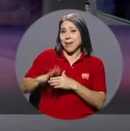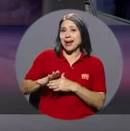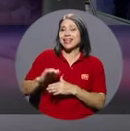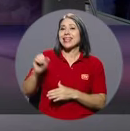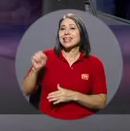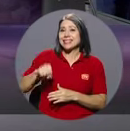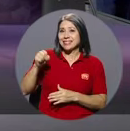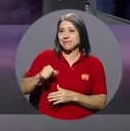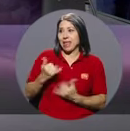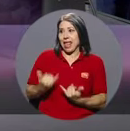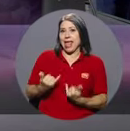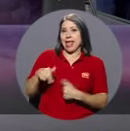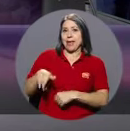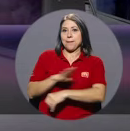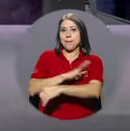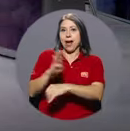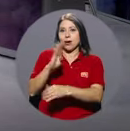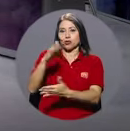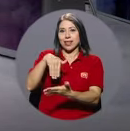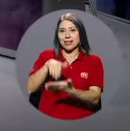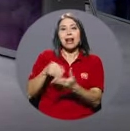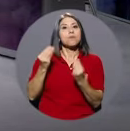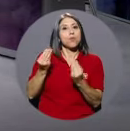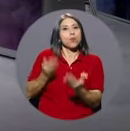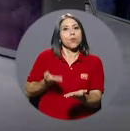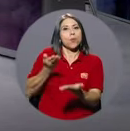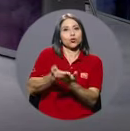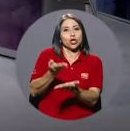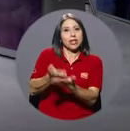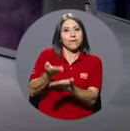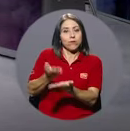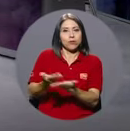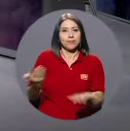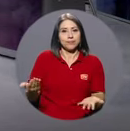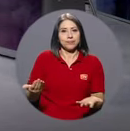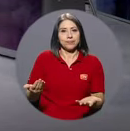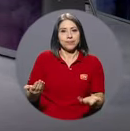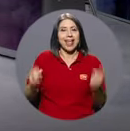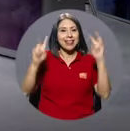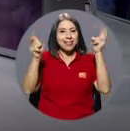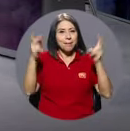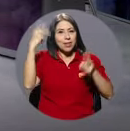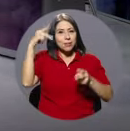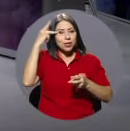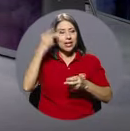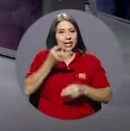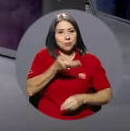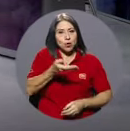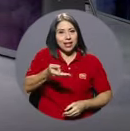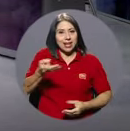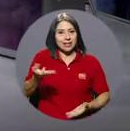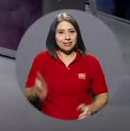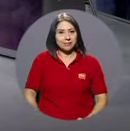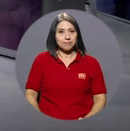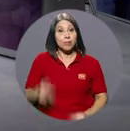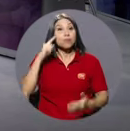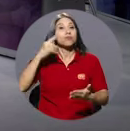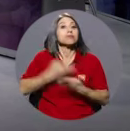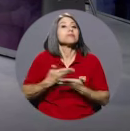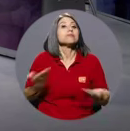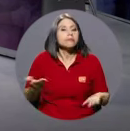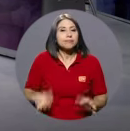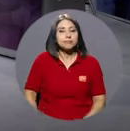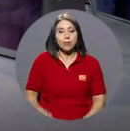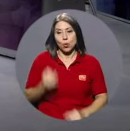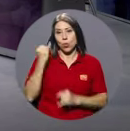última parte, sí, este Banco Central ha sido muy propositivo, el tema de políticas monetarias. Y